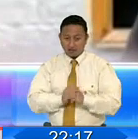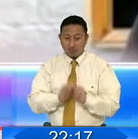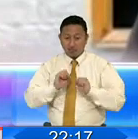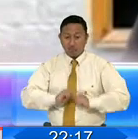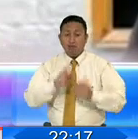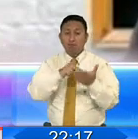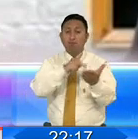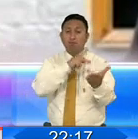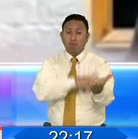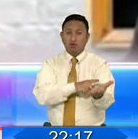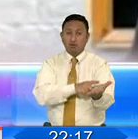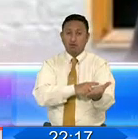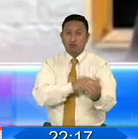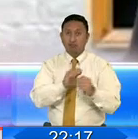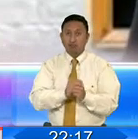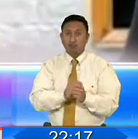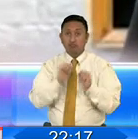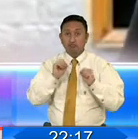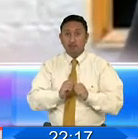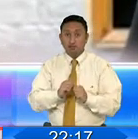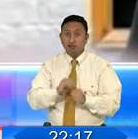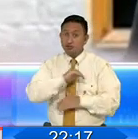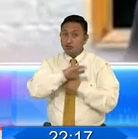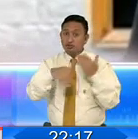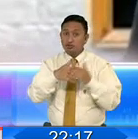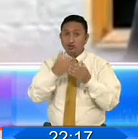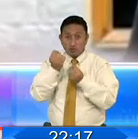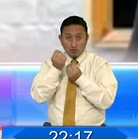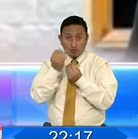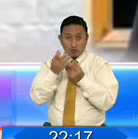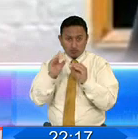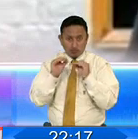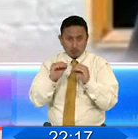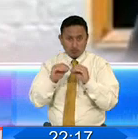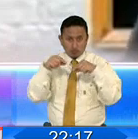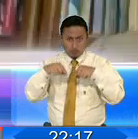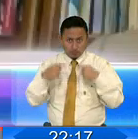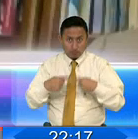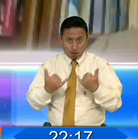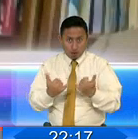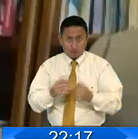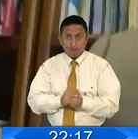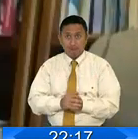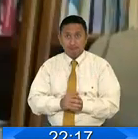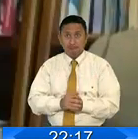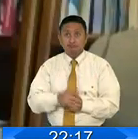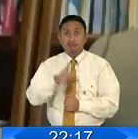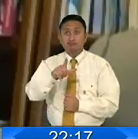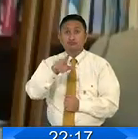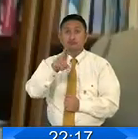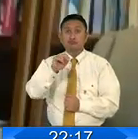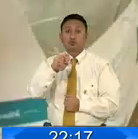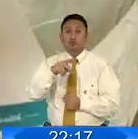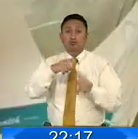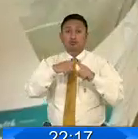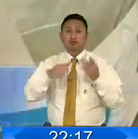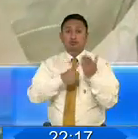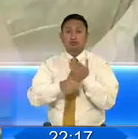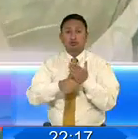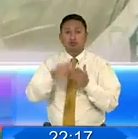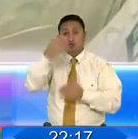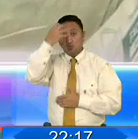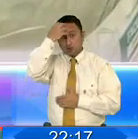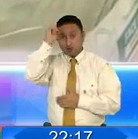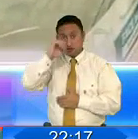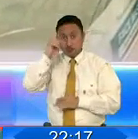de un proyecto que recoge justamente lo que se vive actualmente. Milton Luna, exministro de Educación, explica que